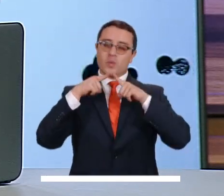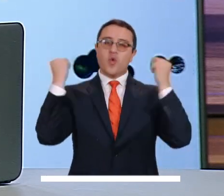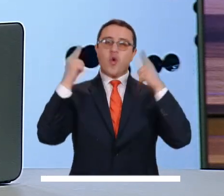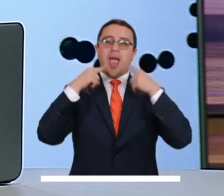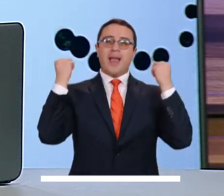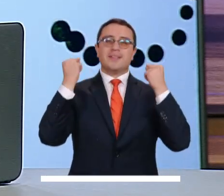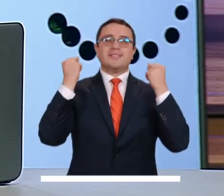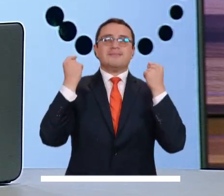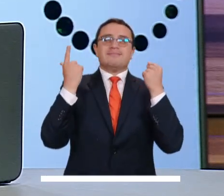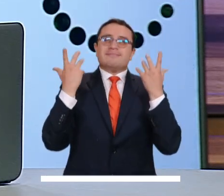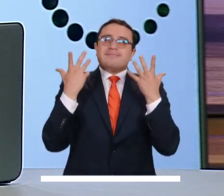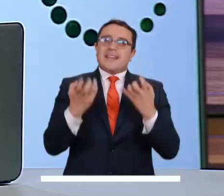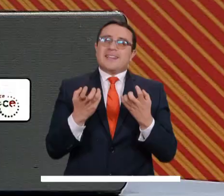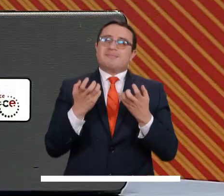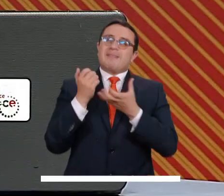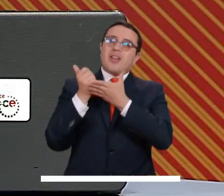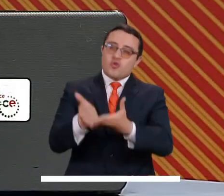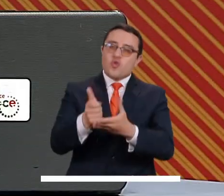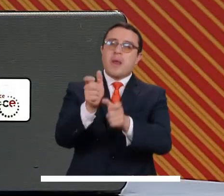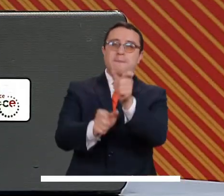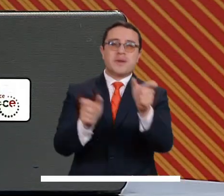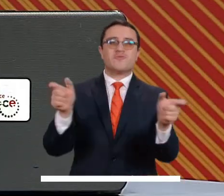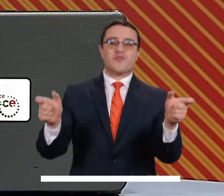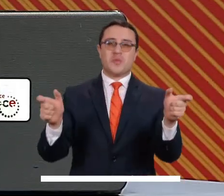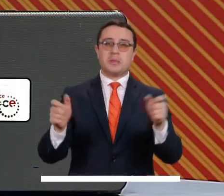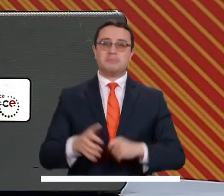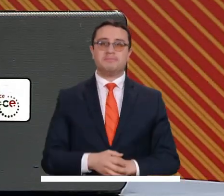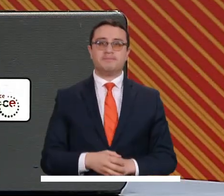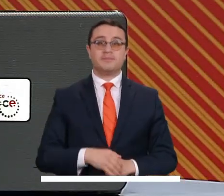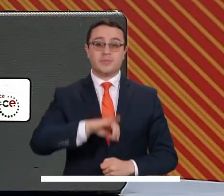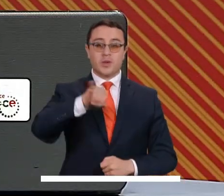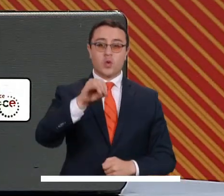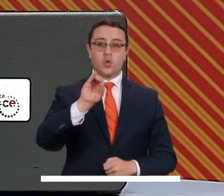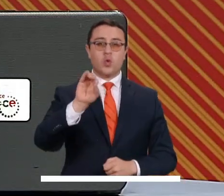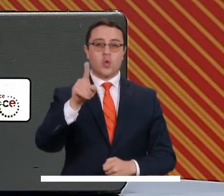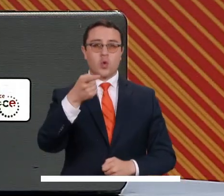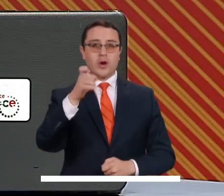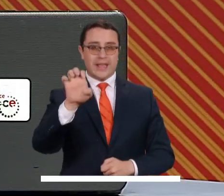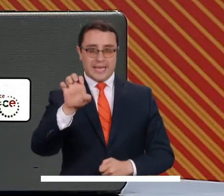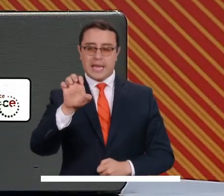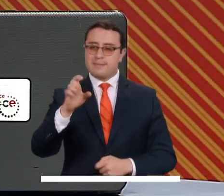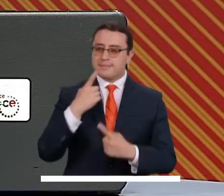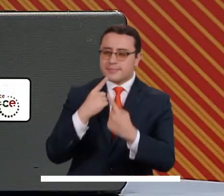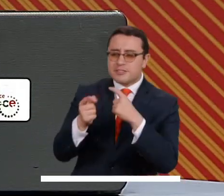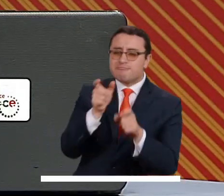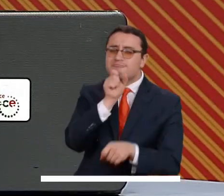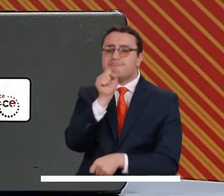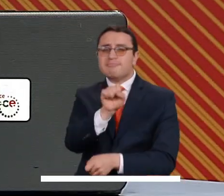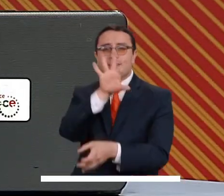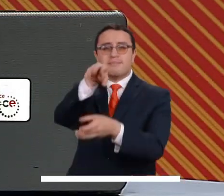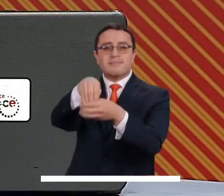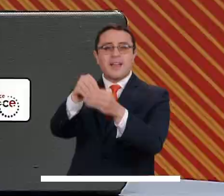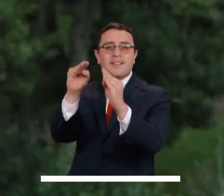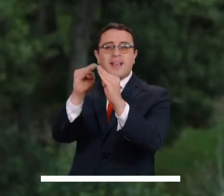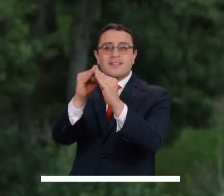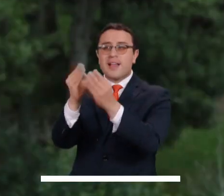ayudar a quienes más lo necesitan. Jorge Torres habló con estos abuelitos, que son los beneficiados de este lugar.